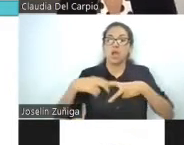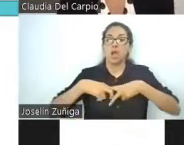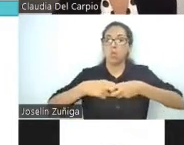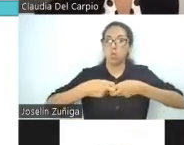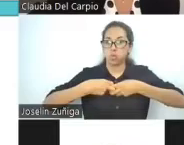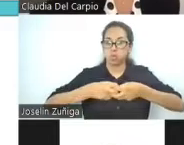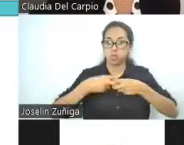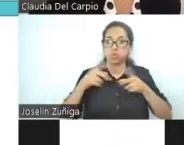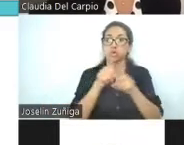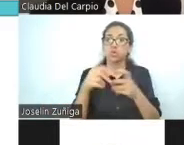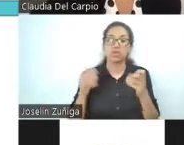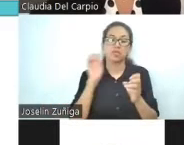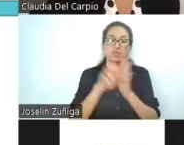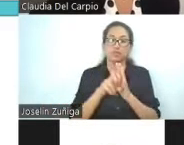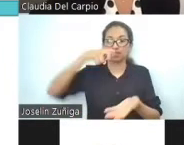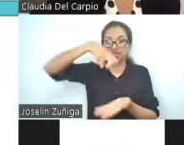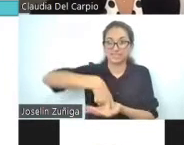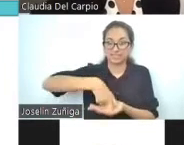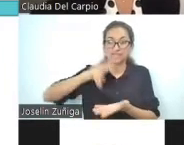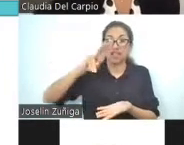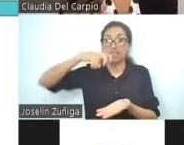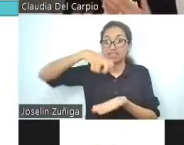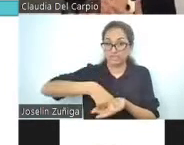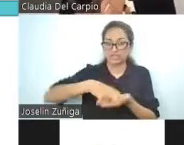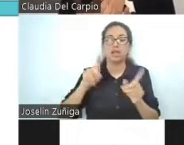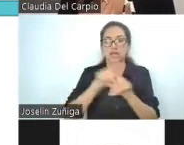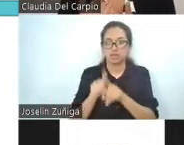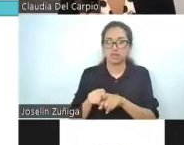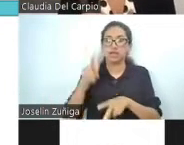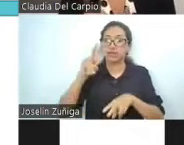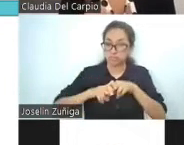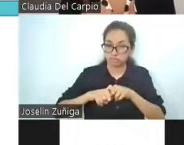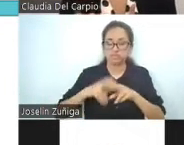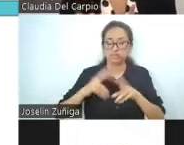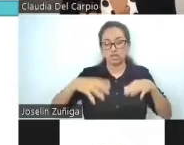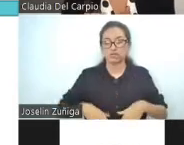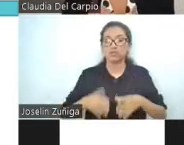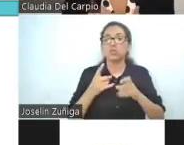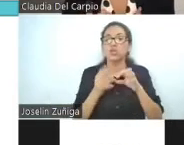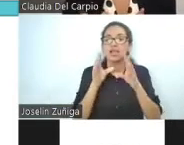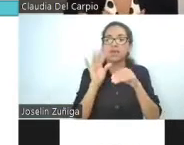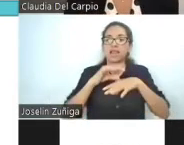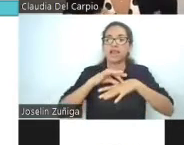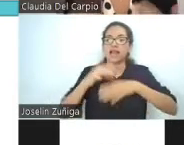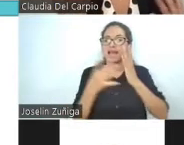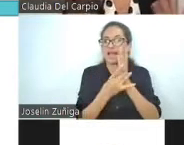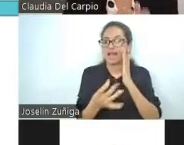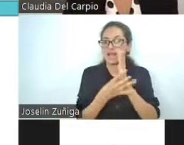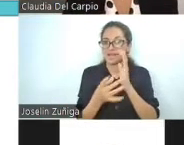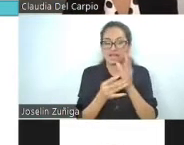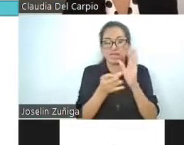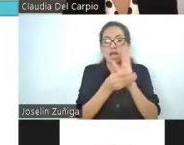al sentarnos. Entonces, esta grasita actúa como amortiguador contra el impacto al sentarnos